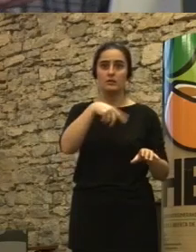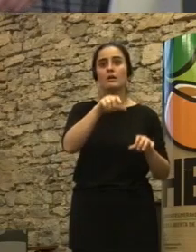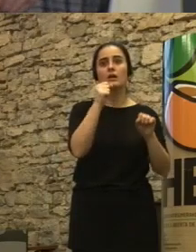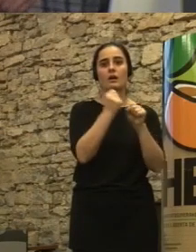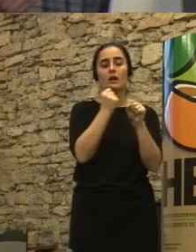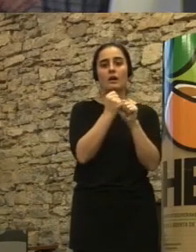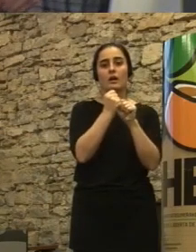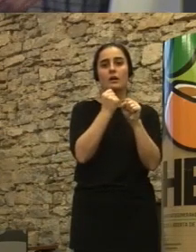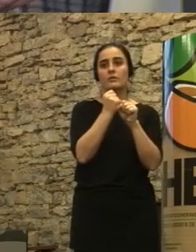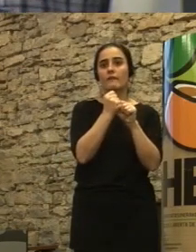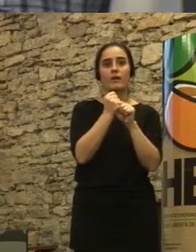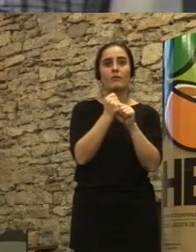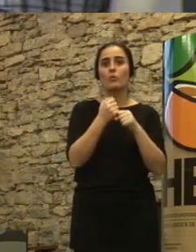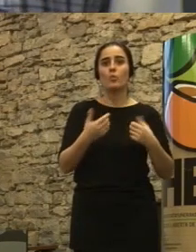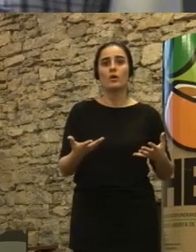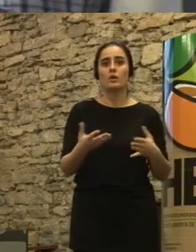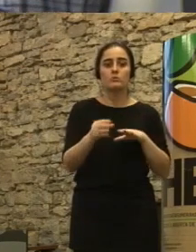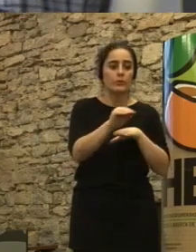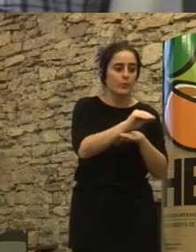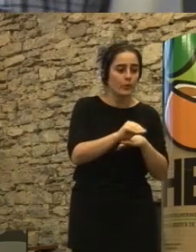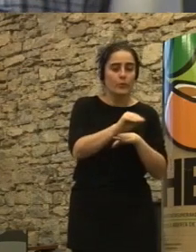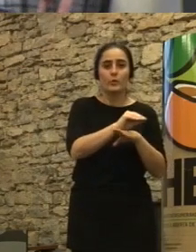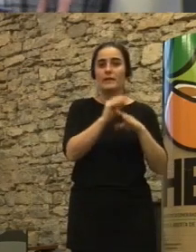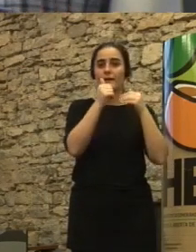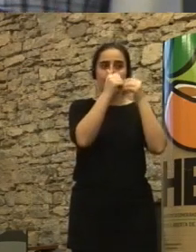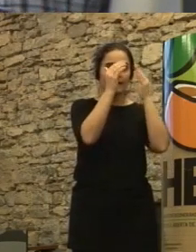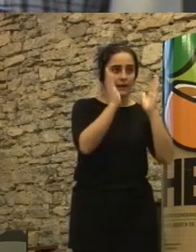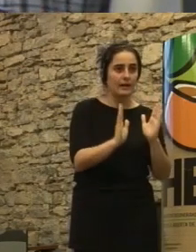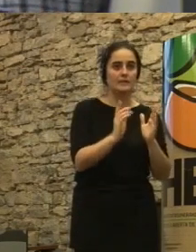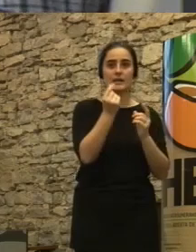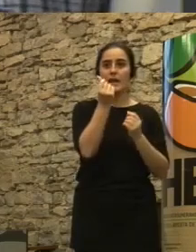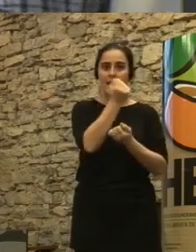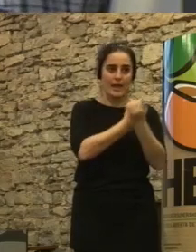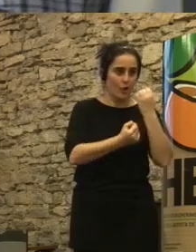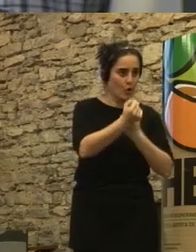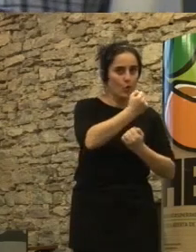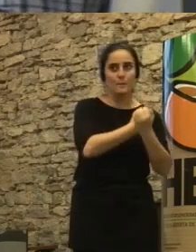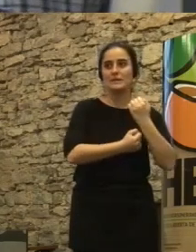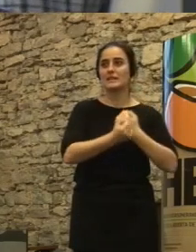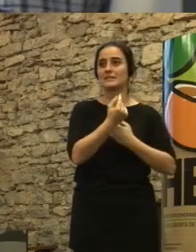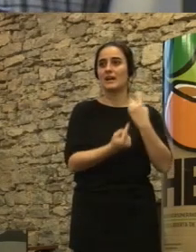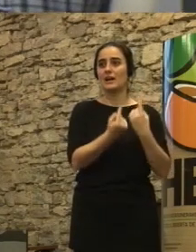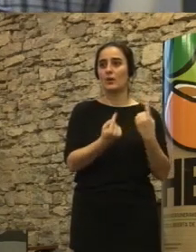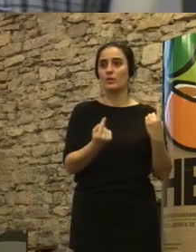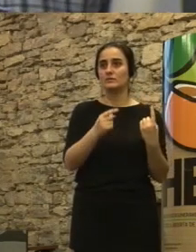trabajo ímprobo, pues han sido cuidadoras de casa, han sido economistas, uh-huh. Algunas han sido